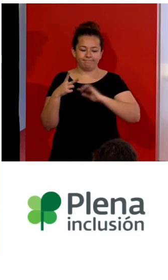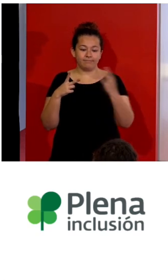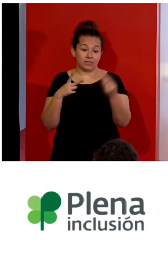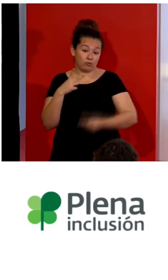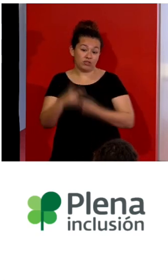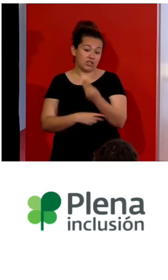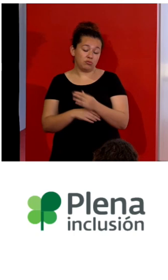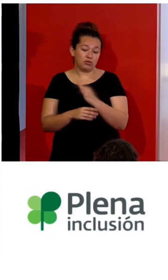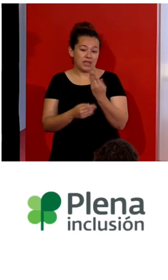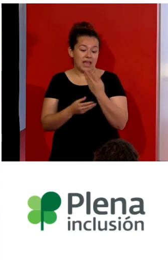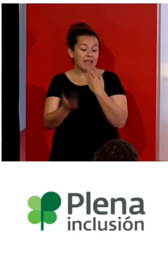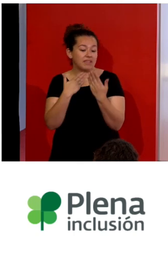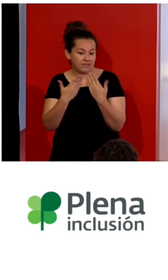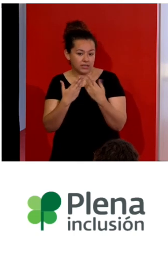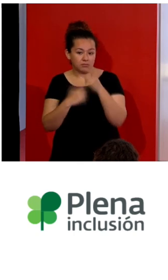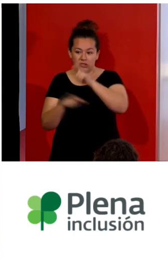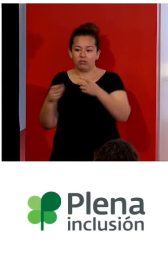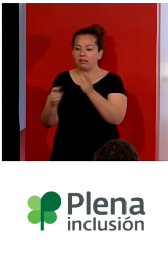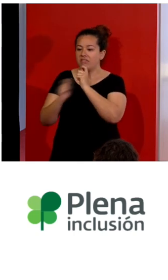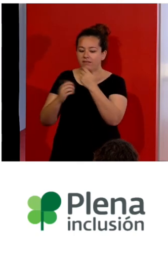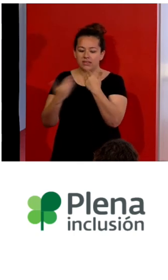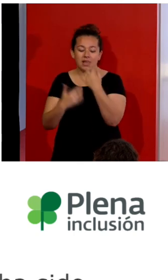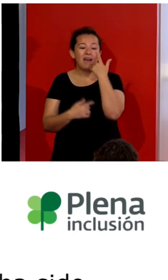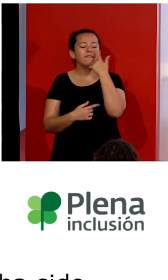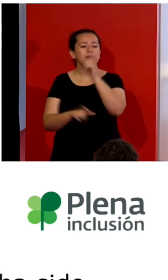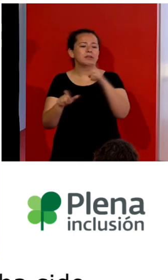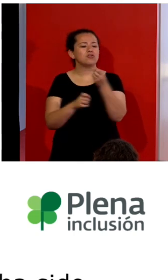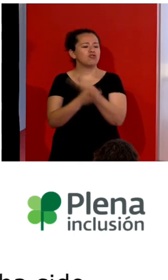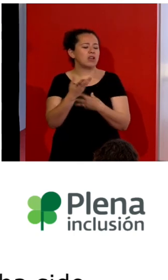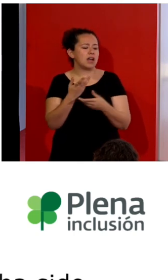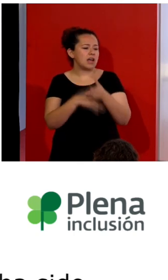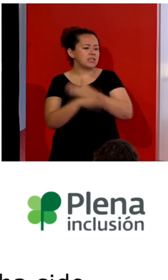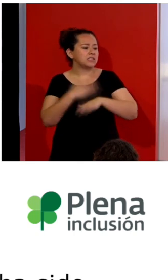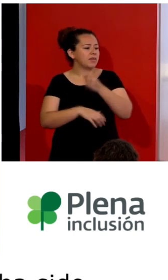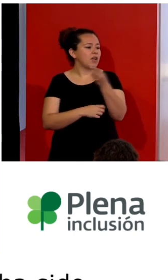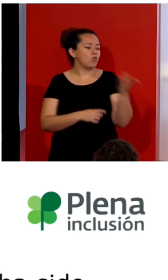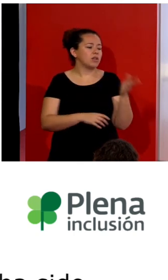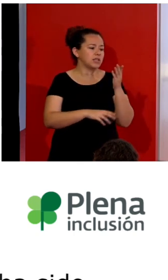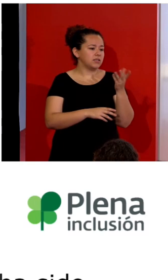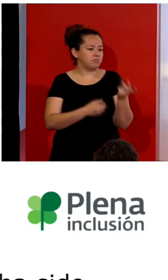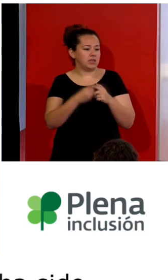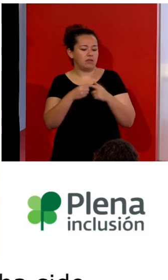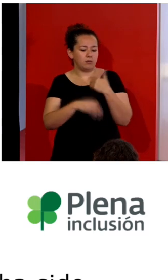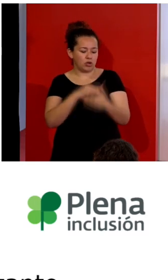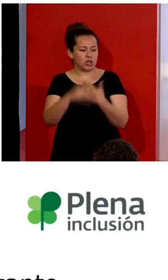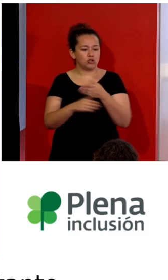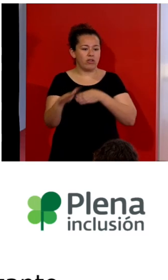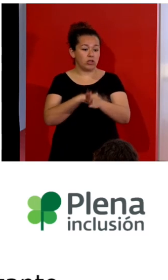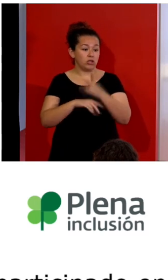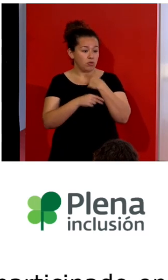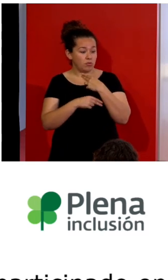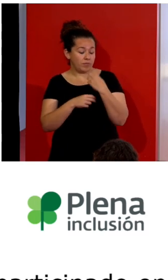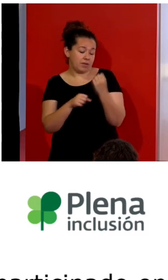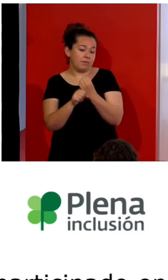ha sido entrevistar a personas, tanto a personas con discapacidad que han participado en procesos de acceso al empleo público, personas que han tenido